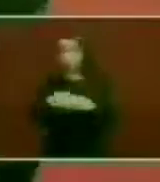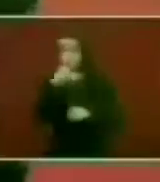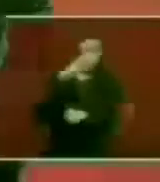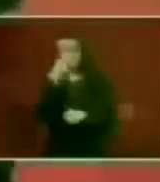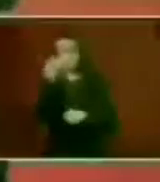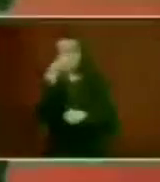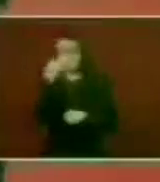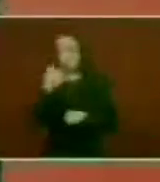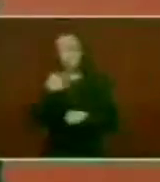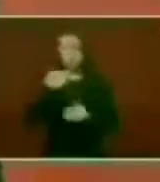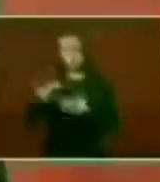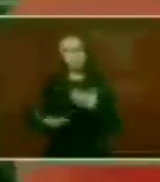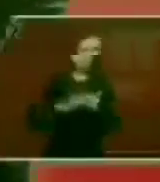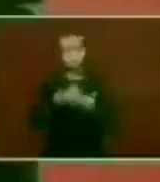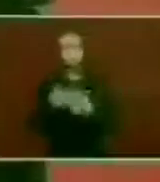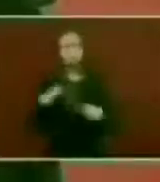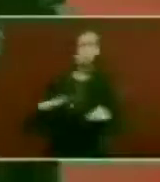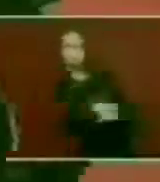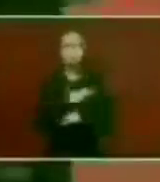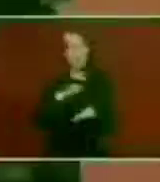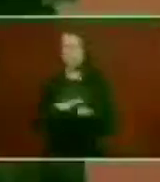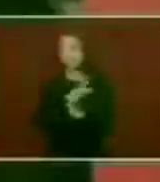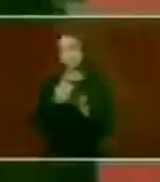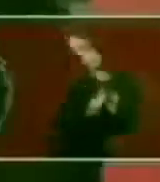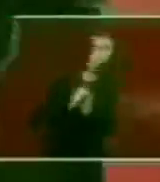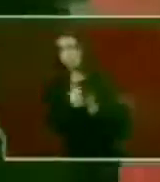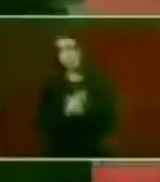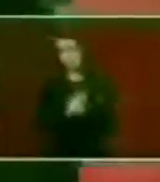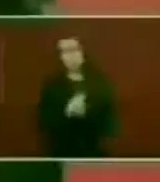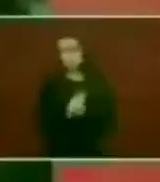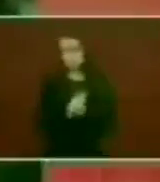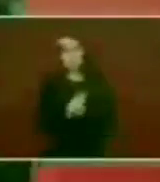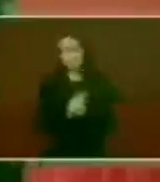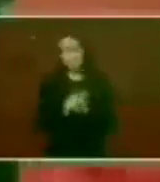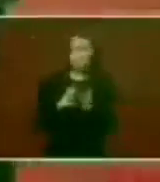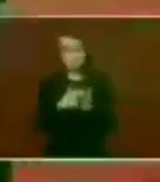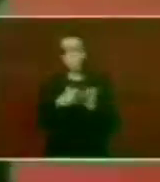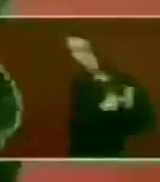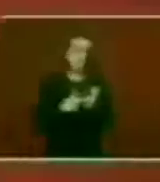reformas, cambios, para regresar